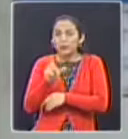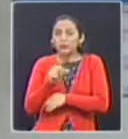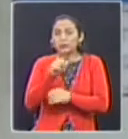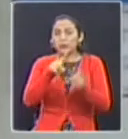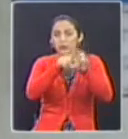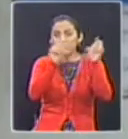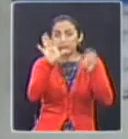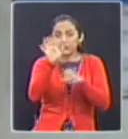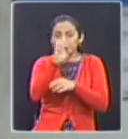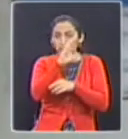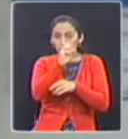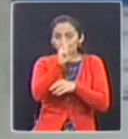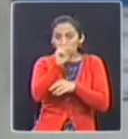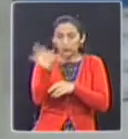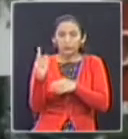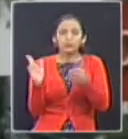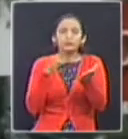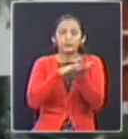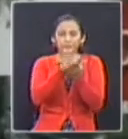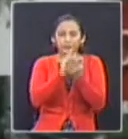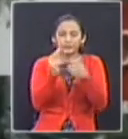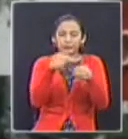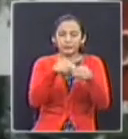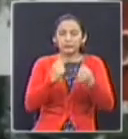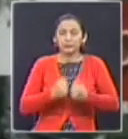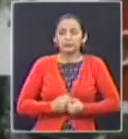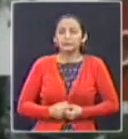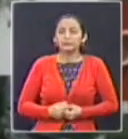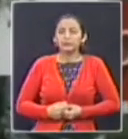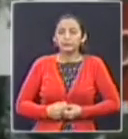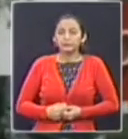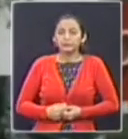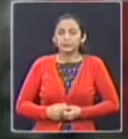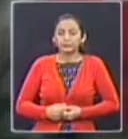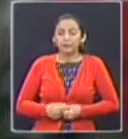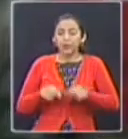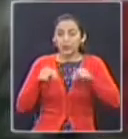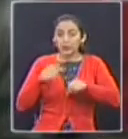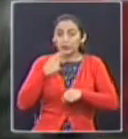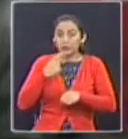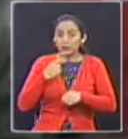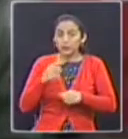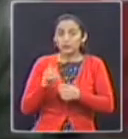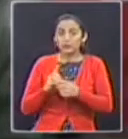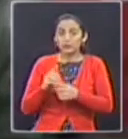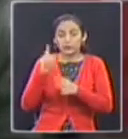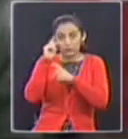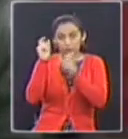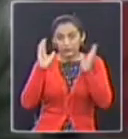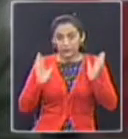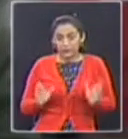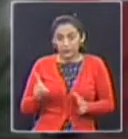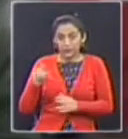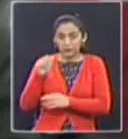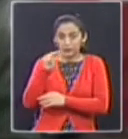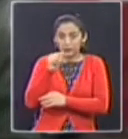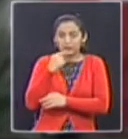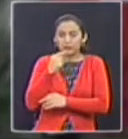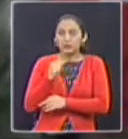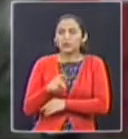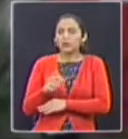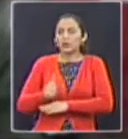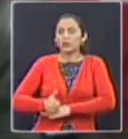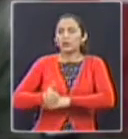empresa es investigada actualmente por la Fiscalía dentro del caso Odebrecht. En el texto, la fiscal Diana Salazar solicita a la justicia que autorice